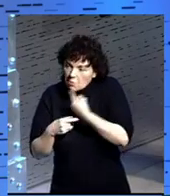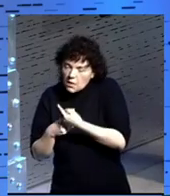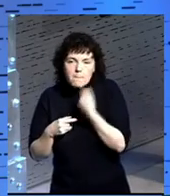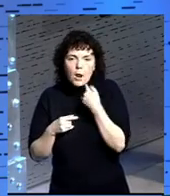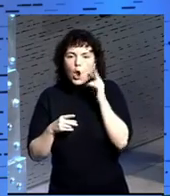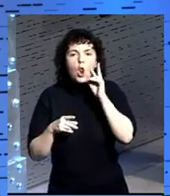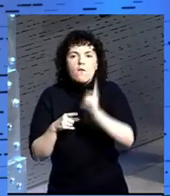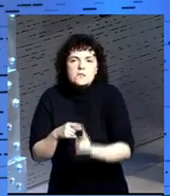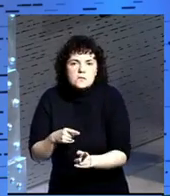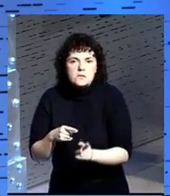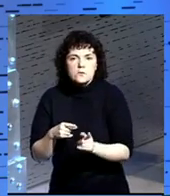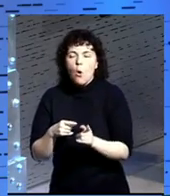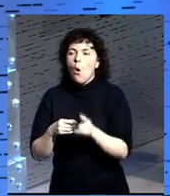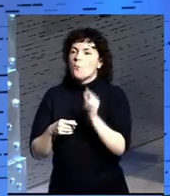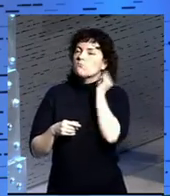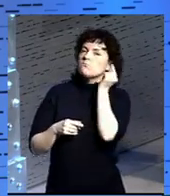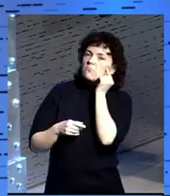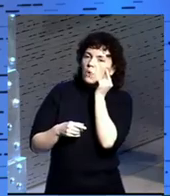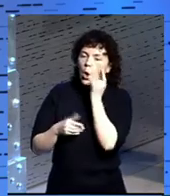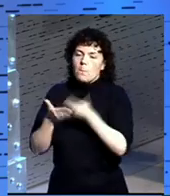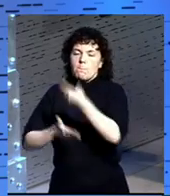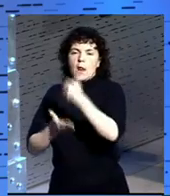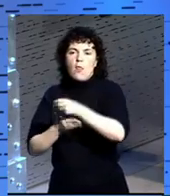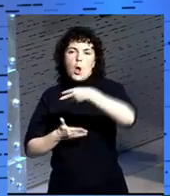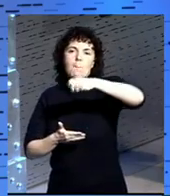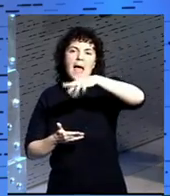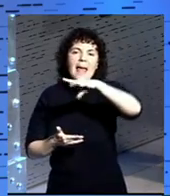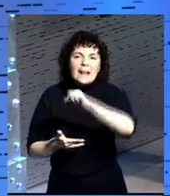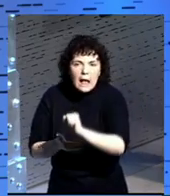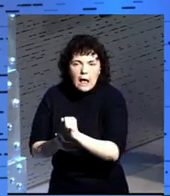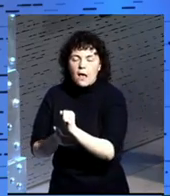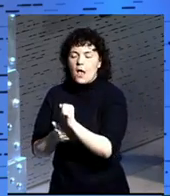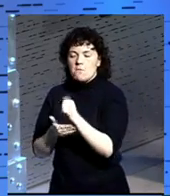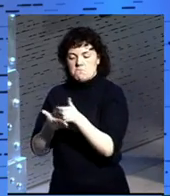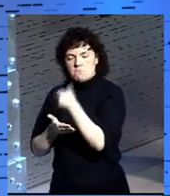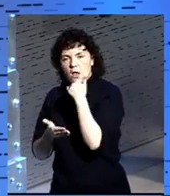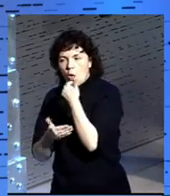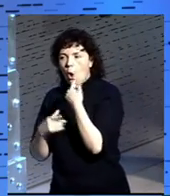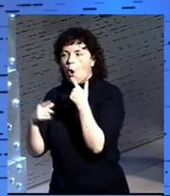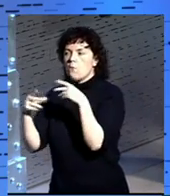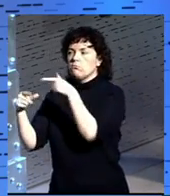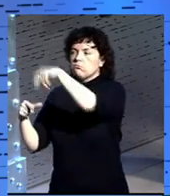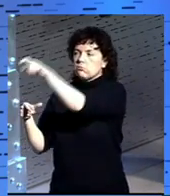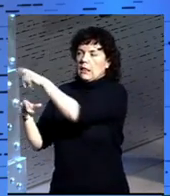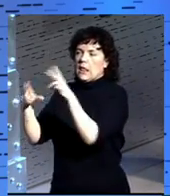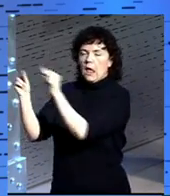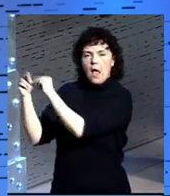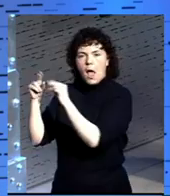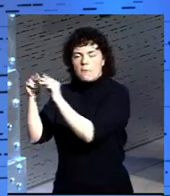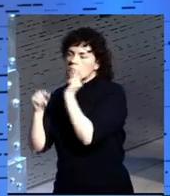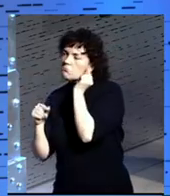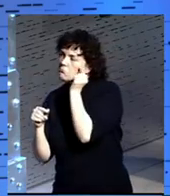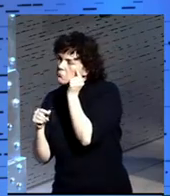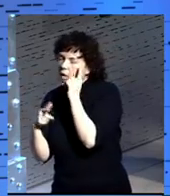hablar de él, lo había leído en el Marca, había oído alguna conversación sobre esa